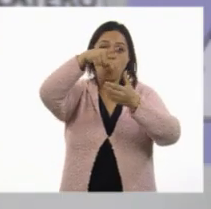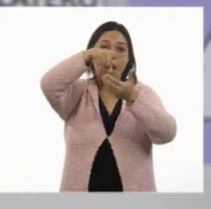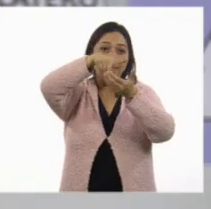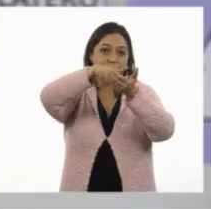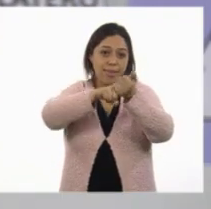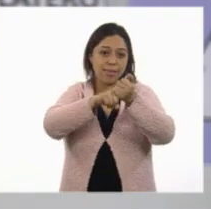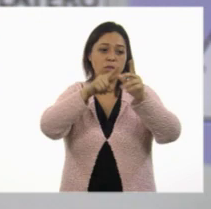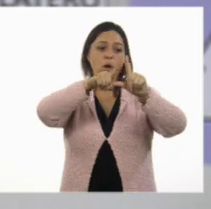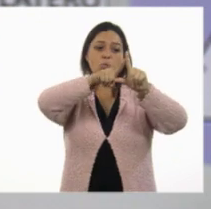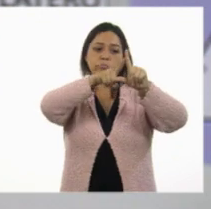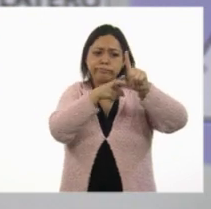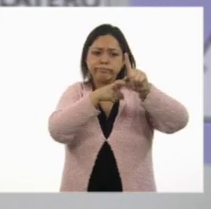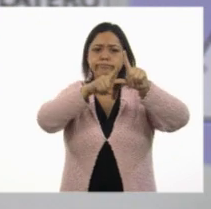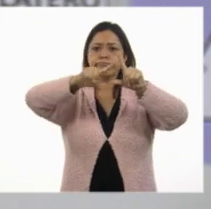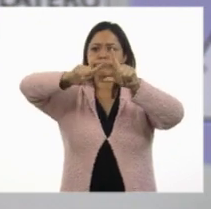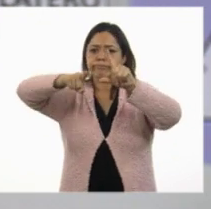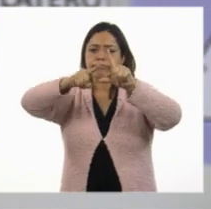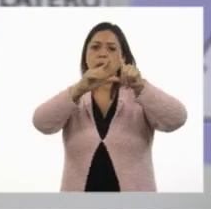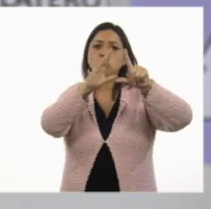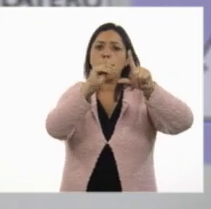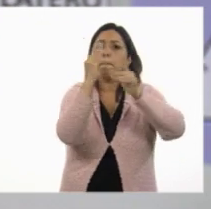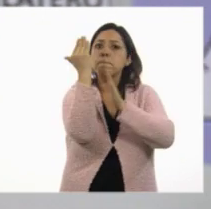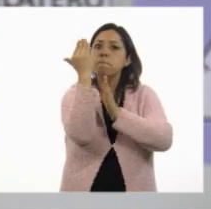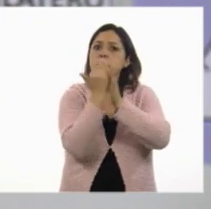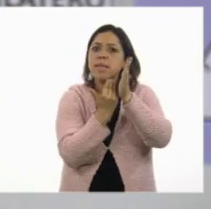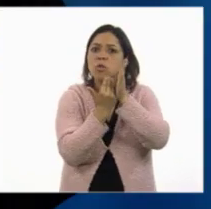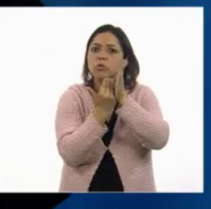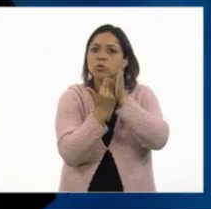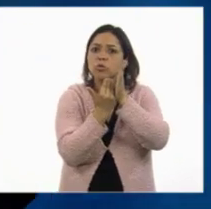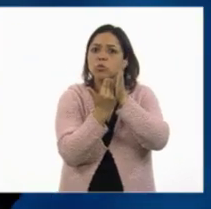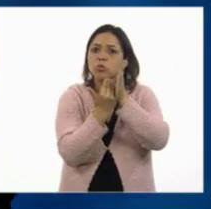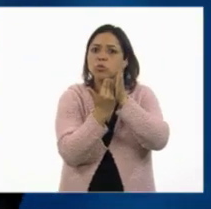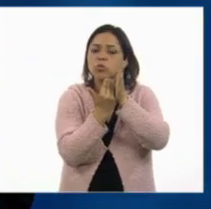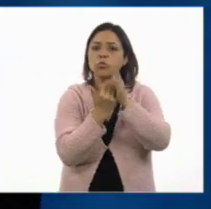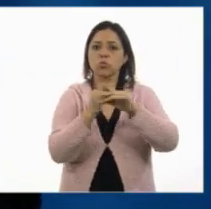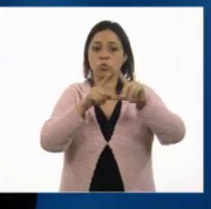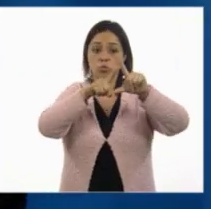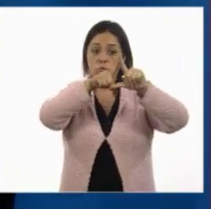grados. De menos de 90 grados.